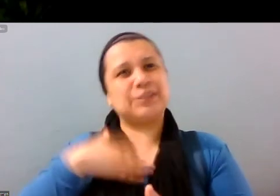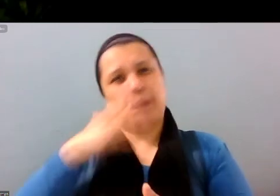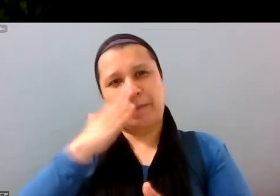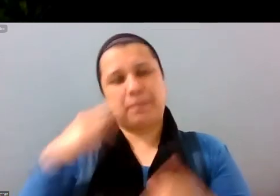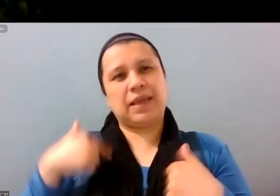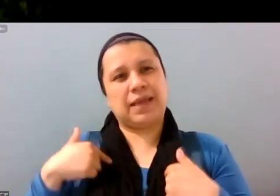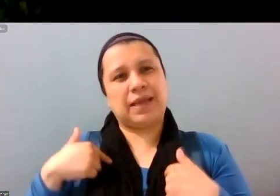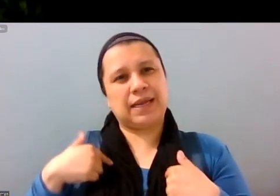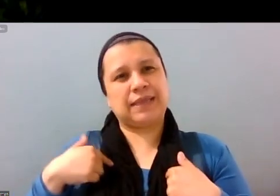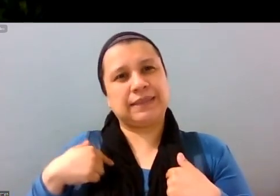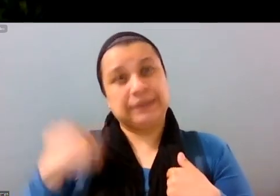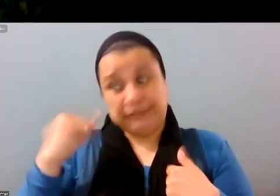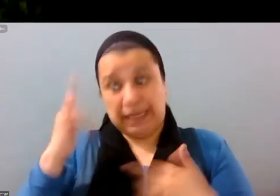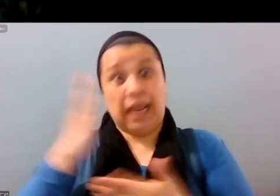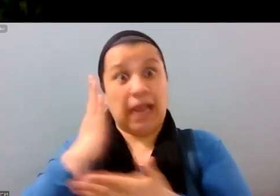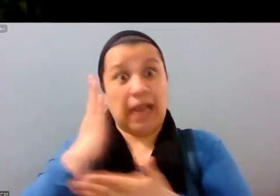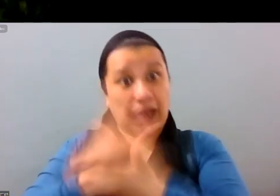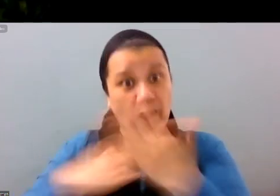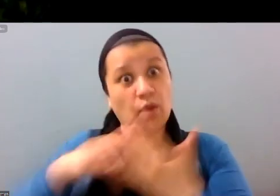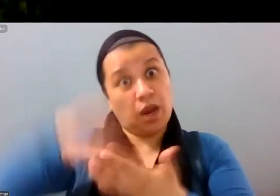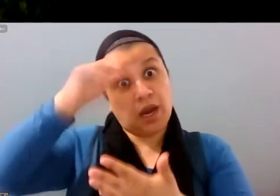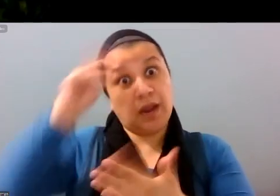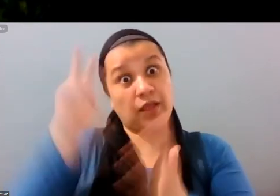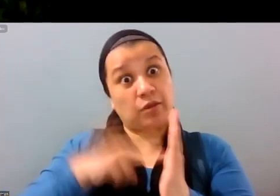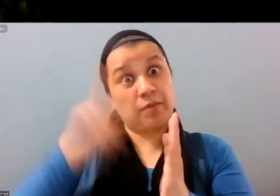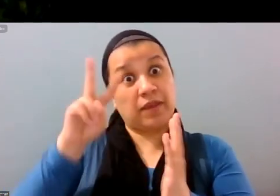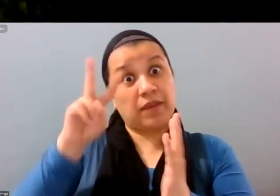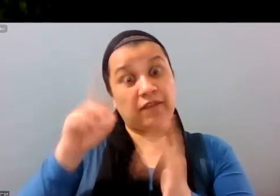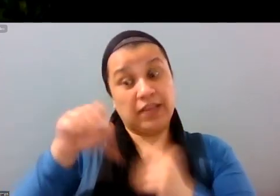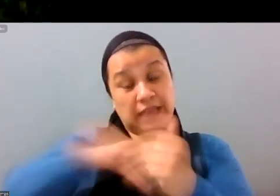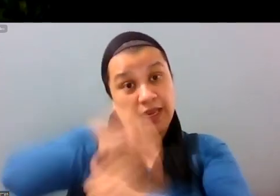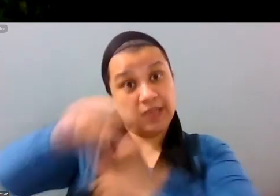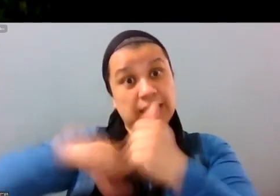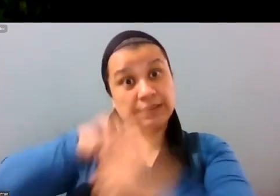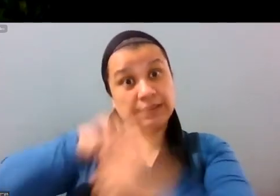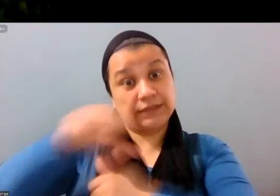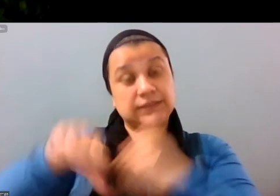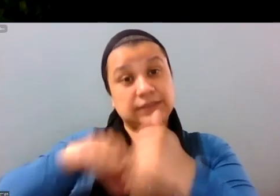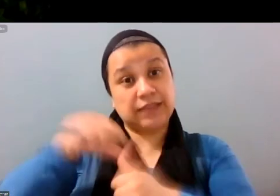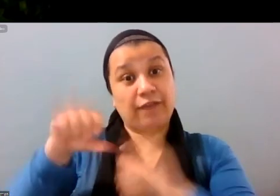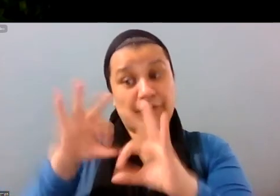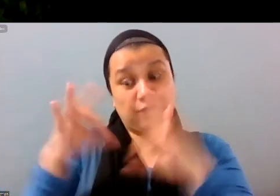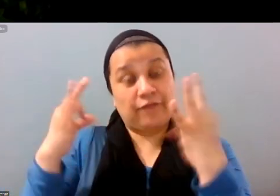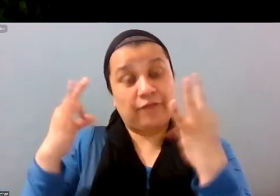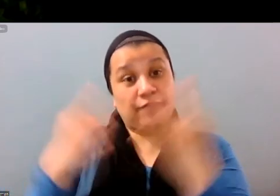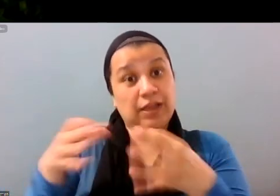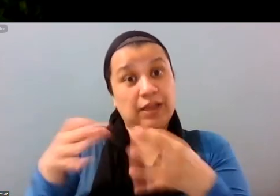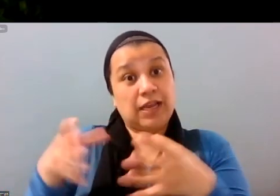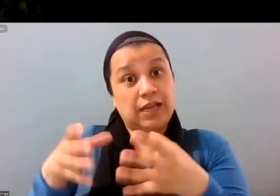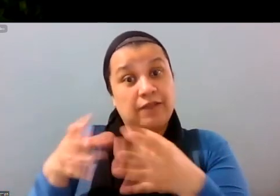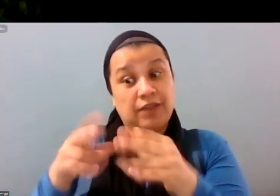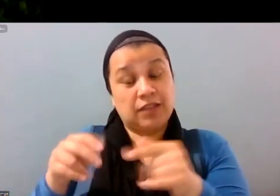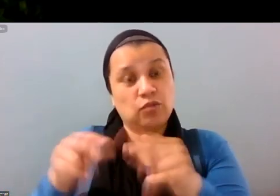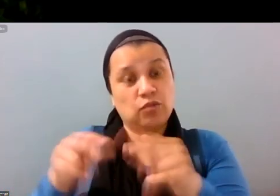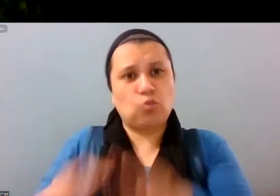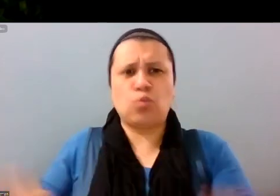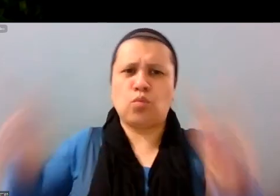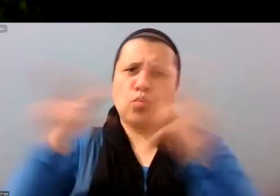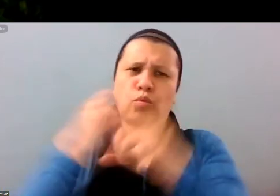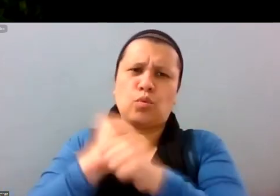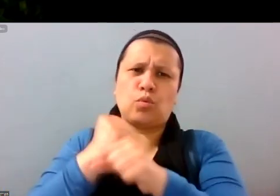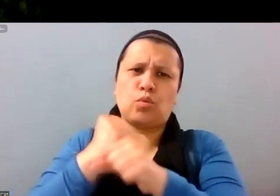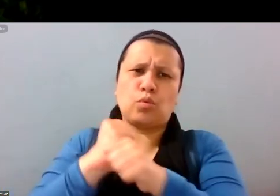si algo nos dejó este 2020 en términos de interacciones fue a las familias valorar y agradecer el trabajo que hacen